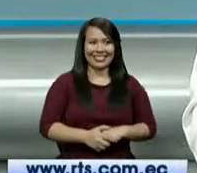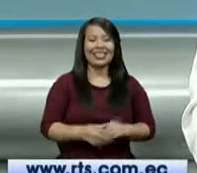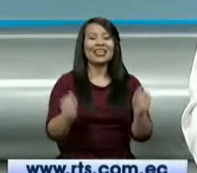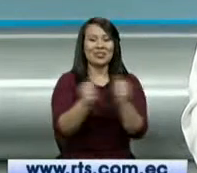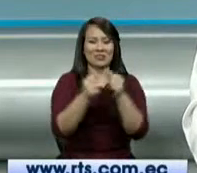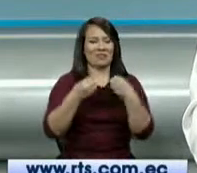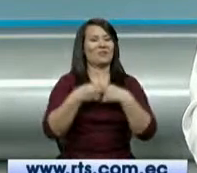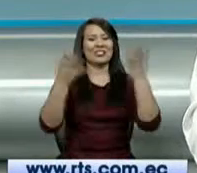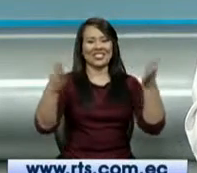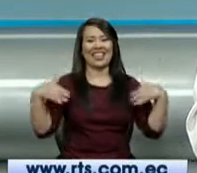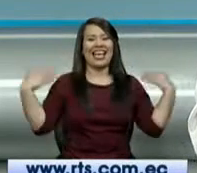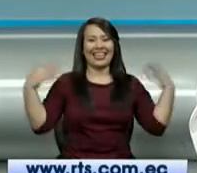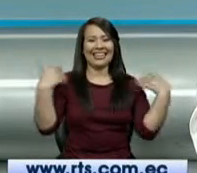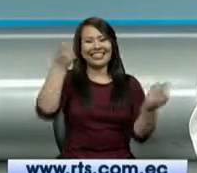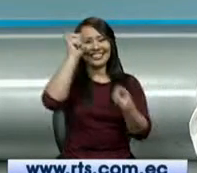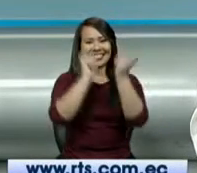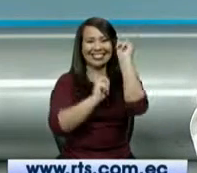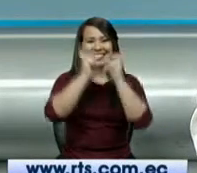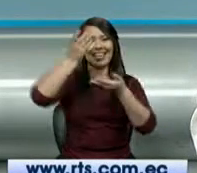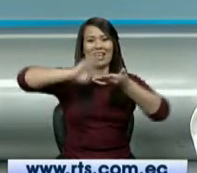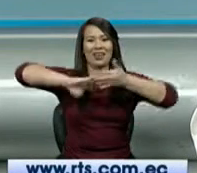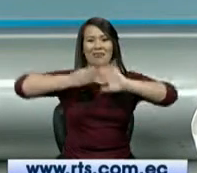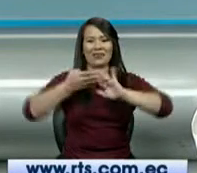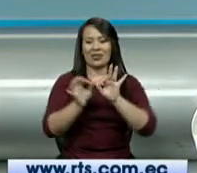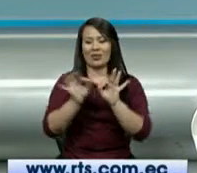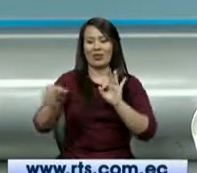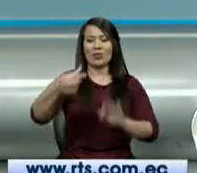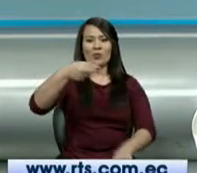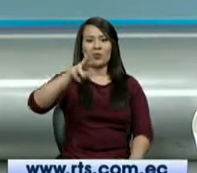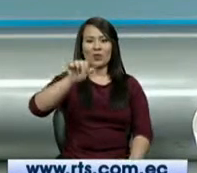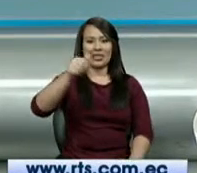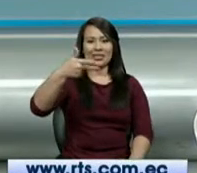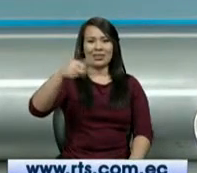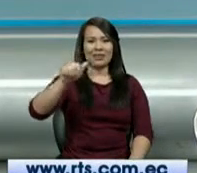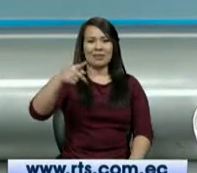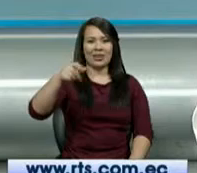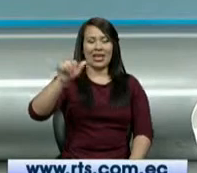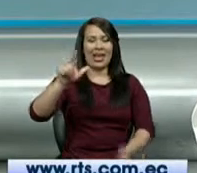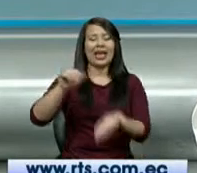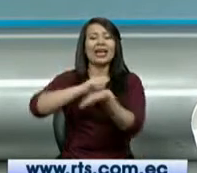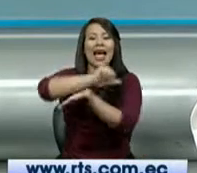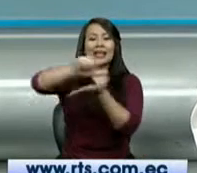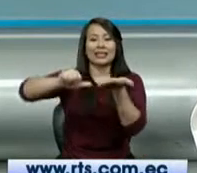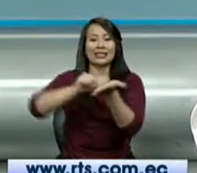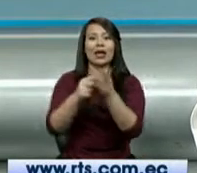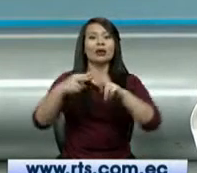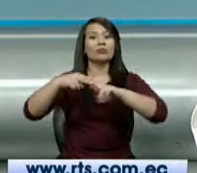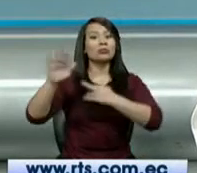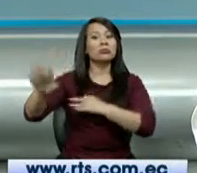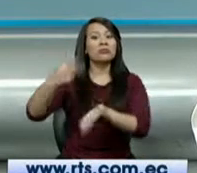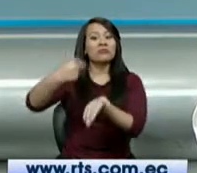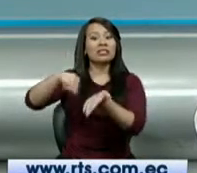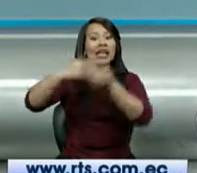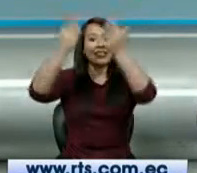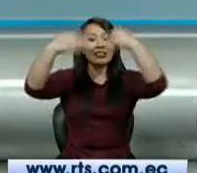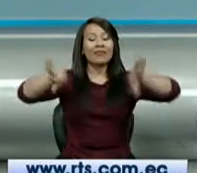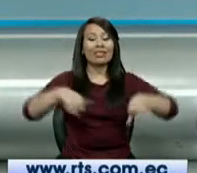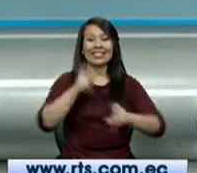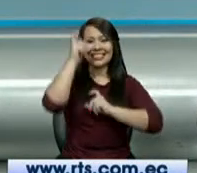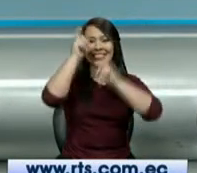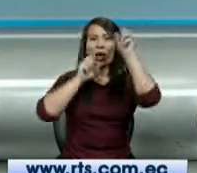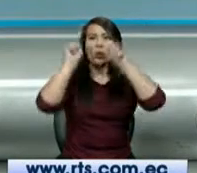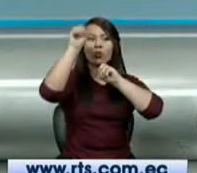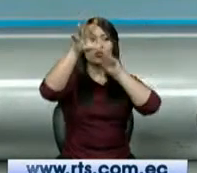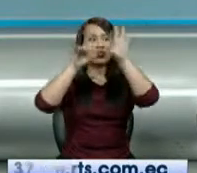Con mucha alegría y entusiasmo, la comunidad del Cantón Huachapala en la provincia de La Suay inició los festejos navideños con el espectáculo de